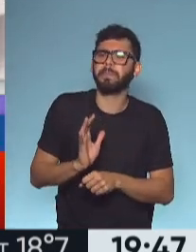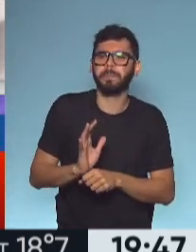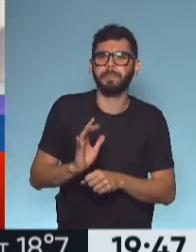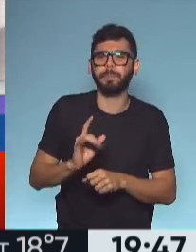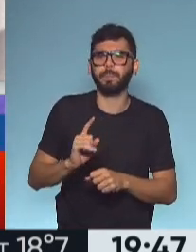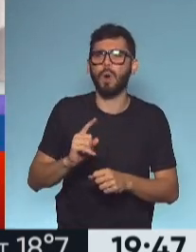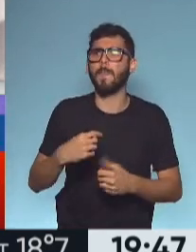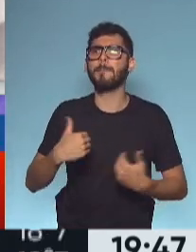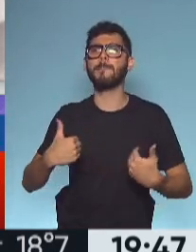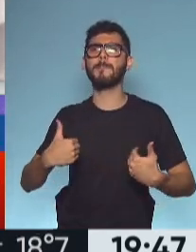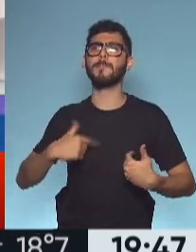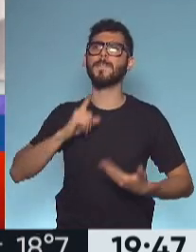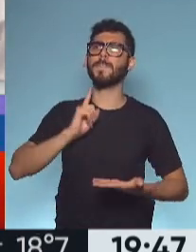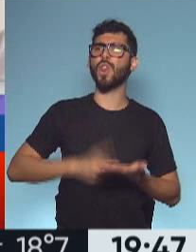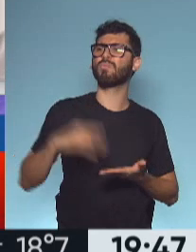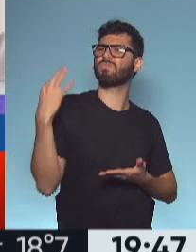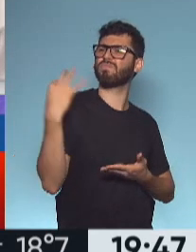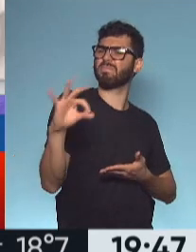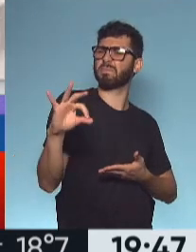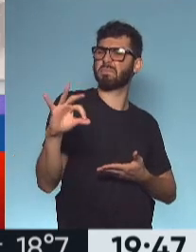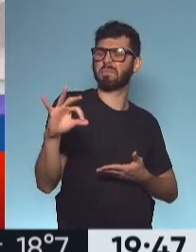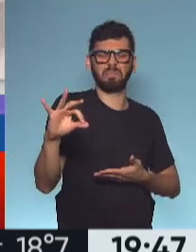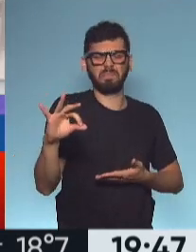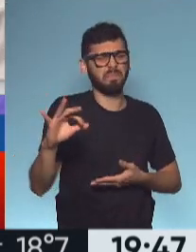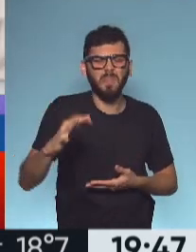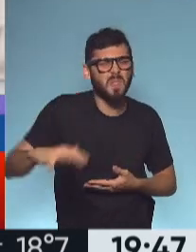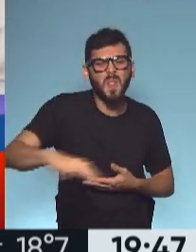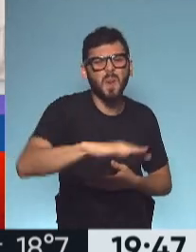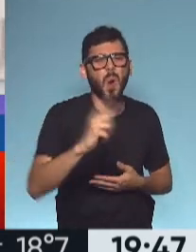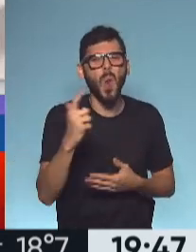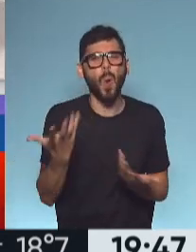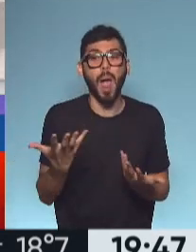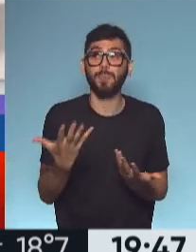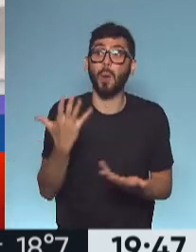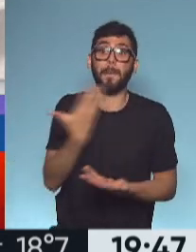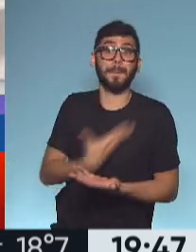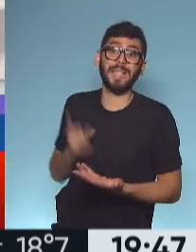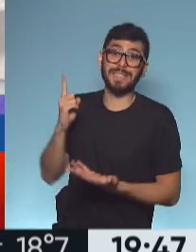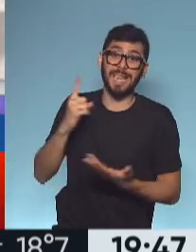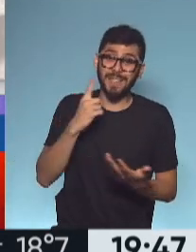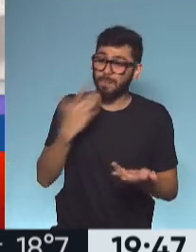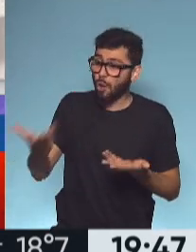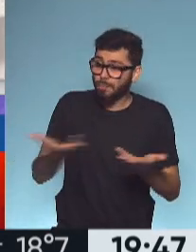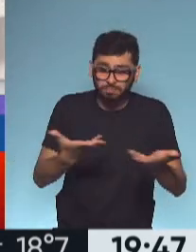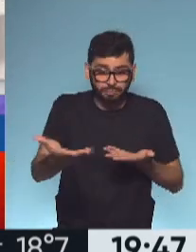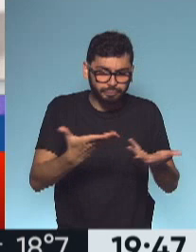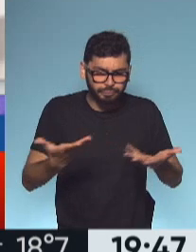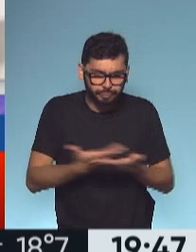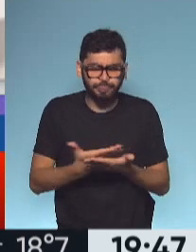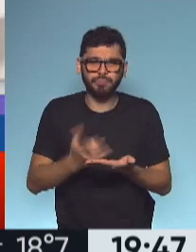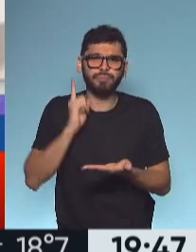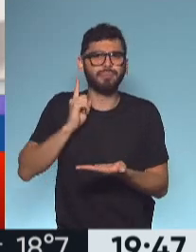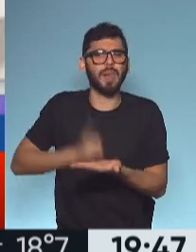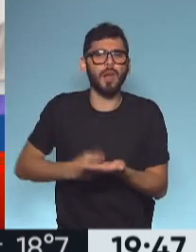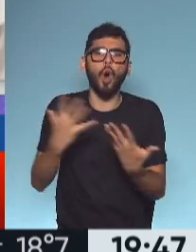decisión era la correcta, mucho más cuando es el presidente el que tiene la mirada integral. Por supuesto que el ministro de Educación se sienta